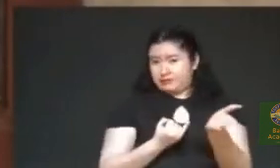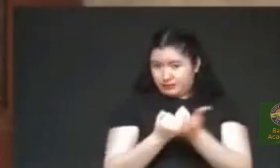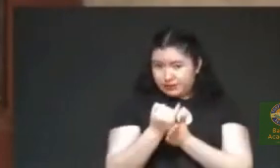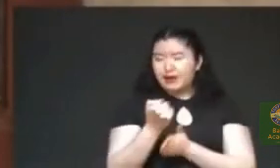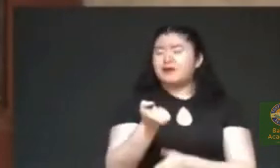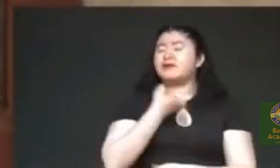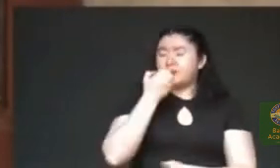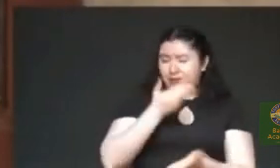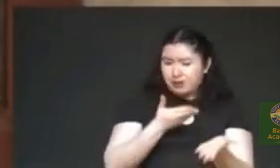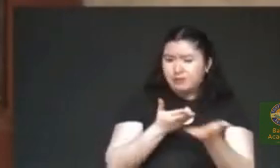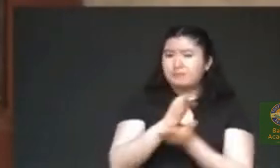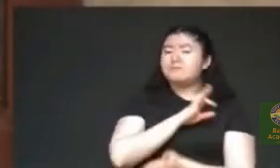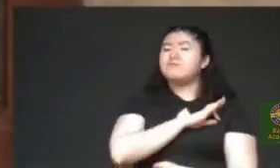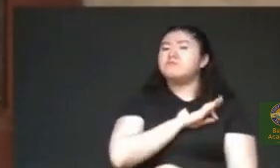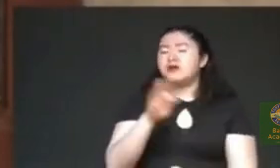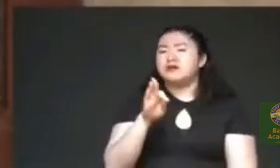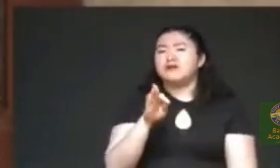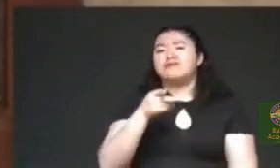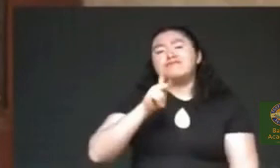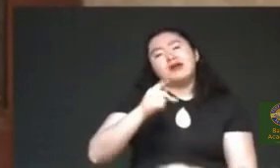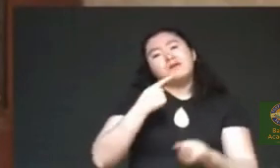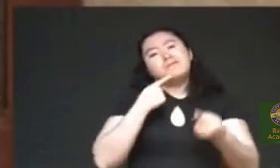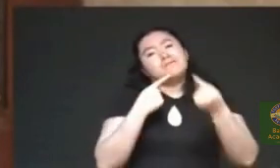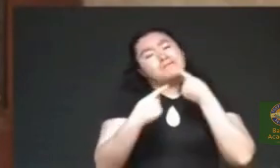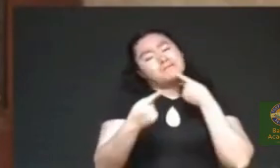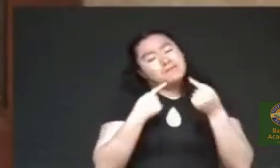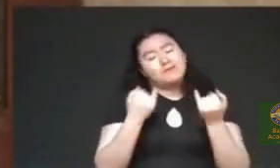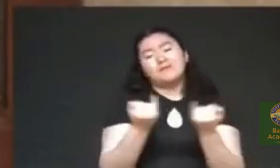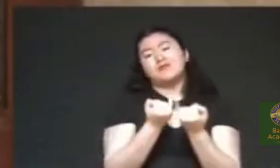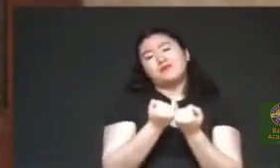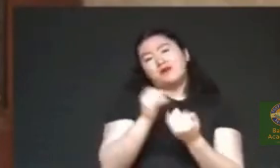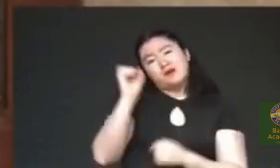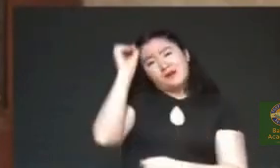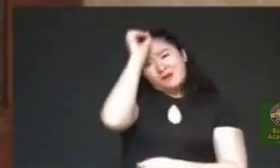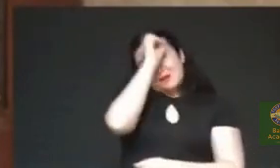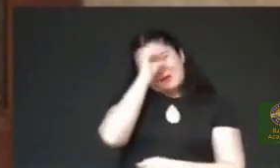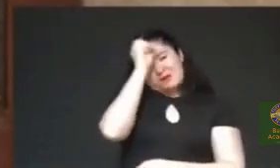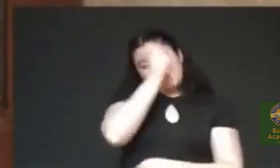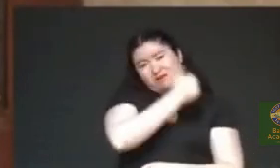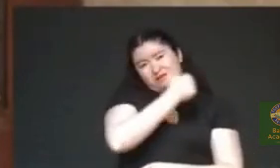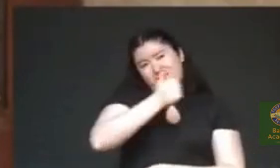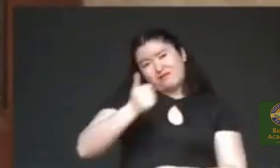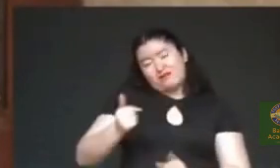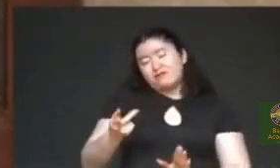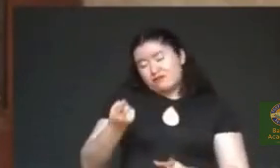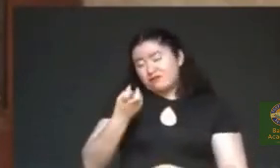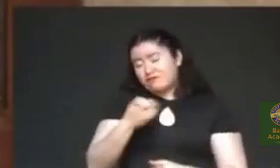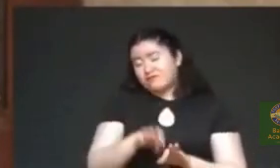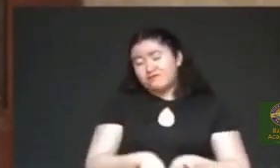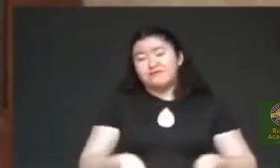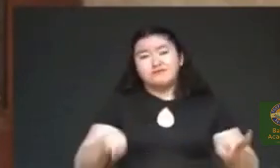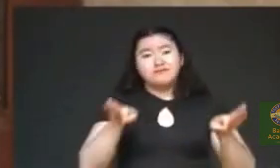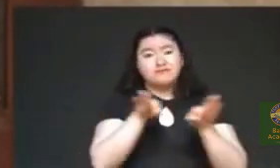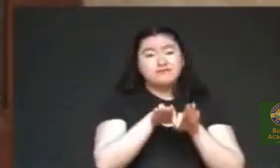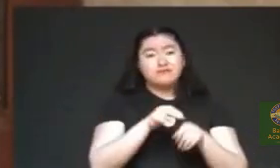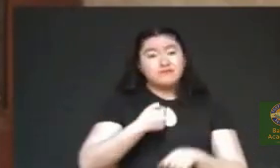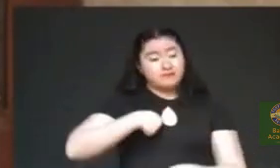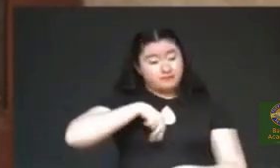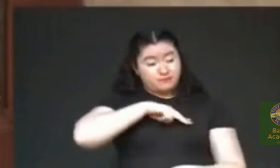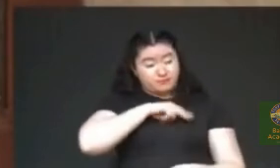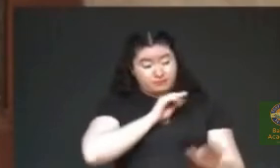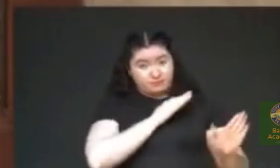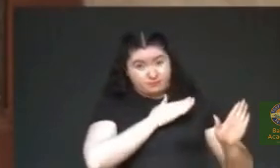es parte del diálogo y es parte de la diversidad en estos momentos. Pero sí, nuestro compromiso